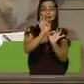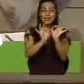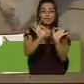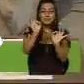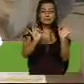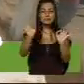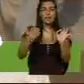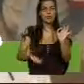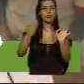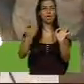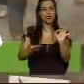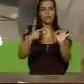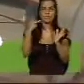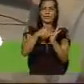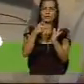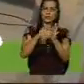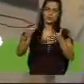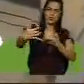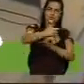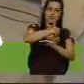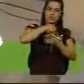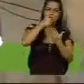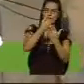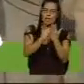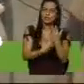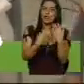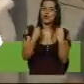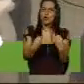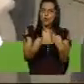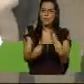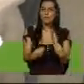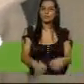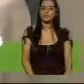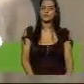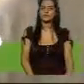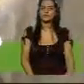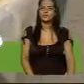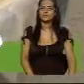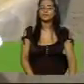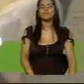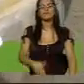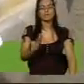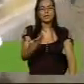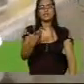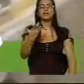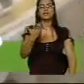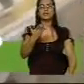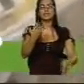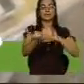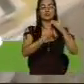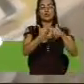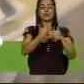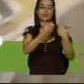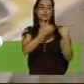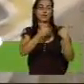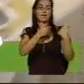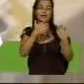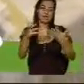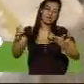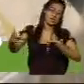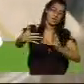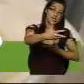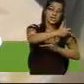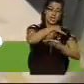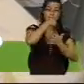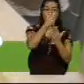este proceso, cómo se ha evaluado y se ha llevado este vaciado de información. Claro, el Instituto Nacional de Estadística ha aportado los